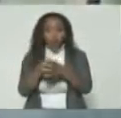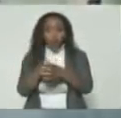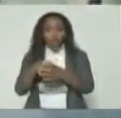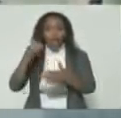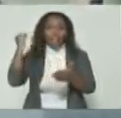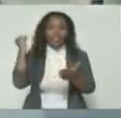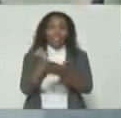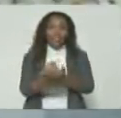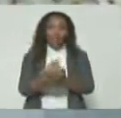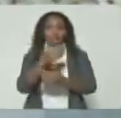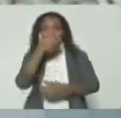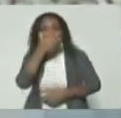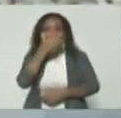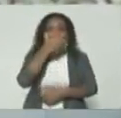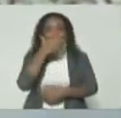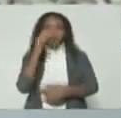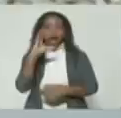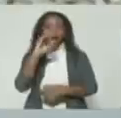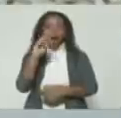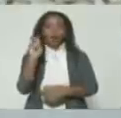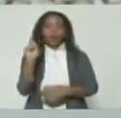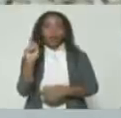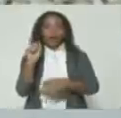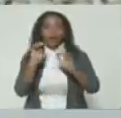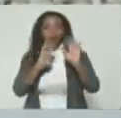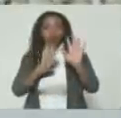asesinos y terroristas de la cota 905.